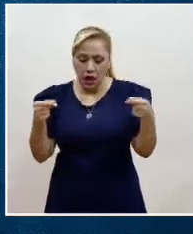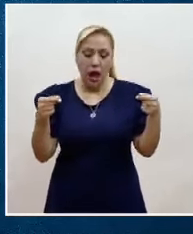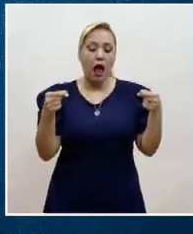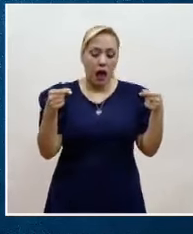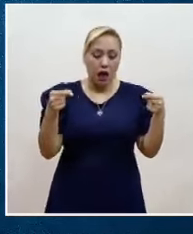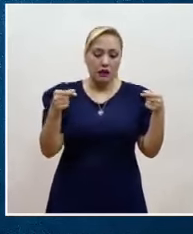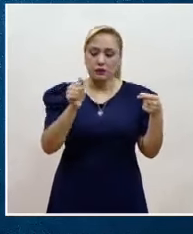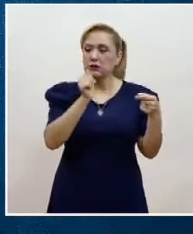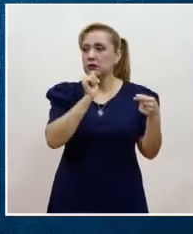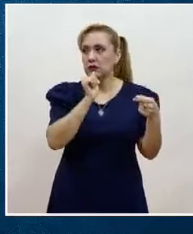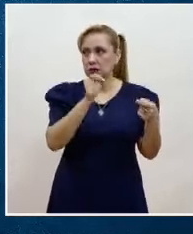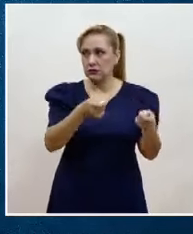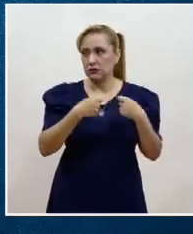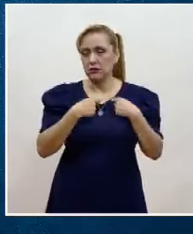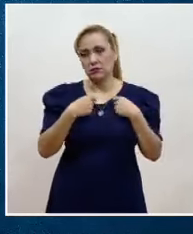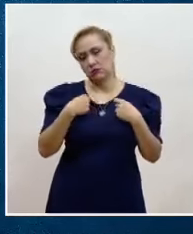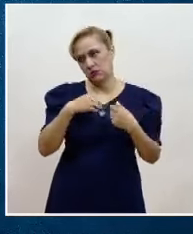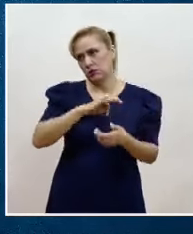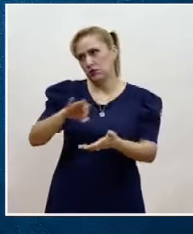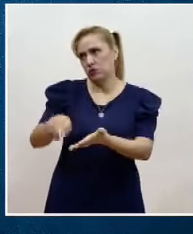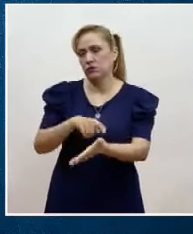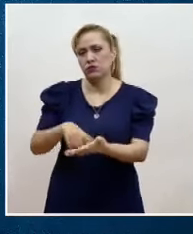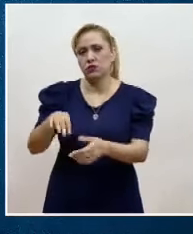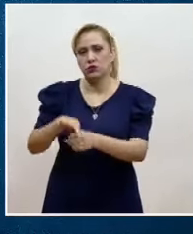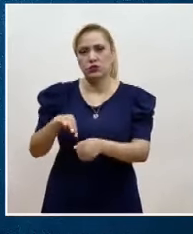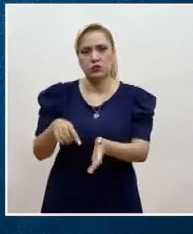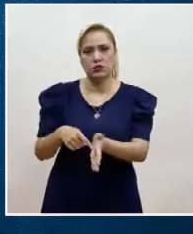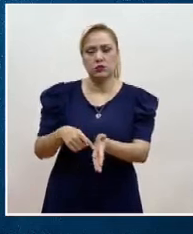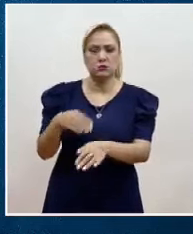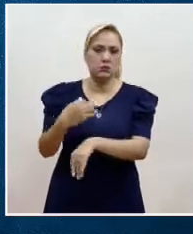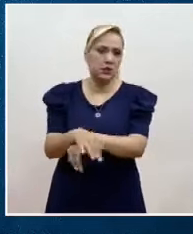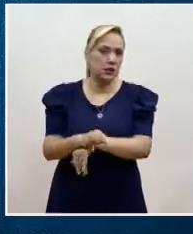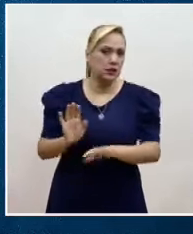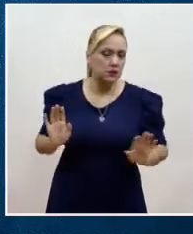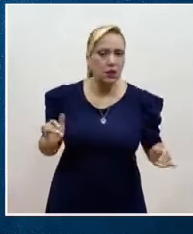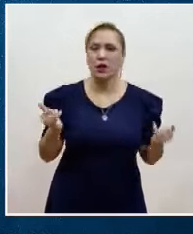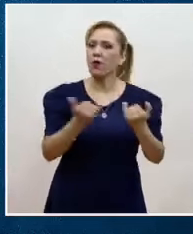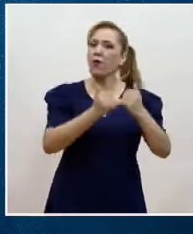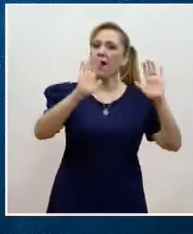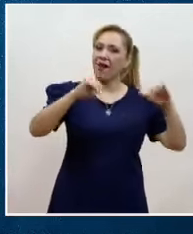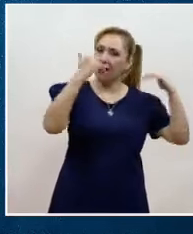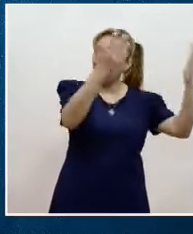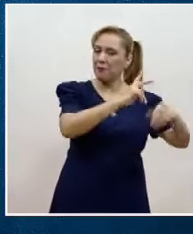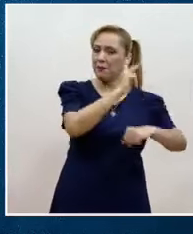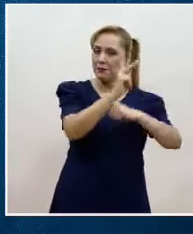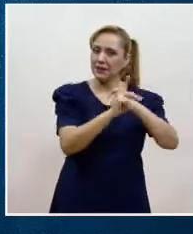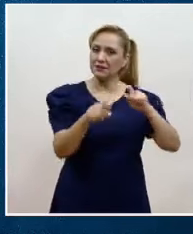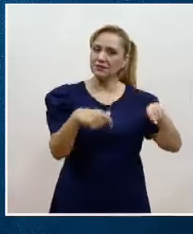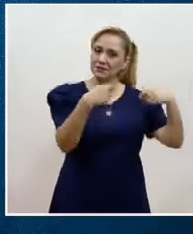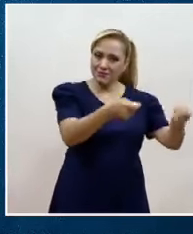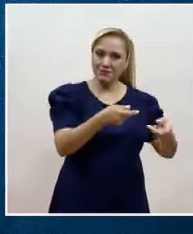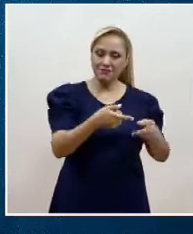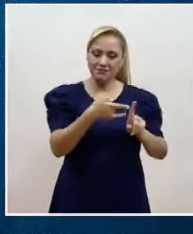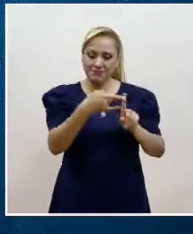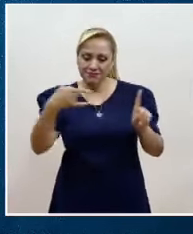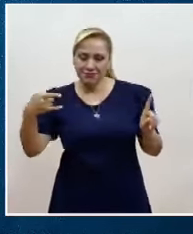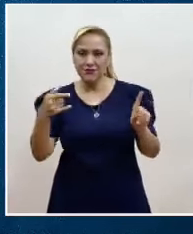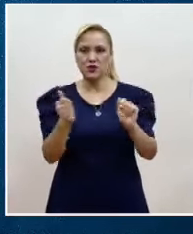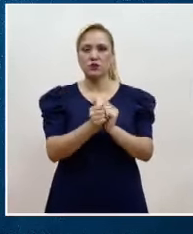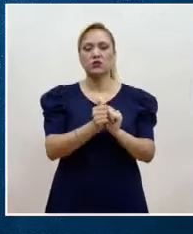protección de los derechos políticos, pues utilizar esa misma circunstancia en el exterior, pero aunándole el componente